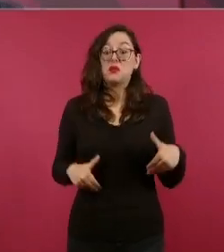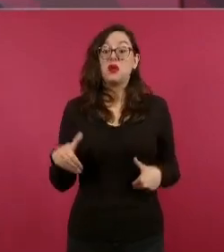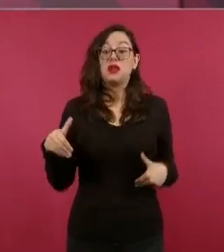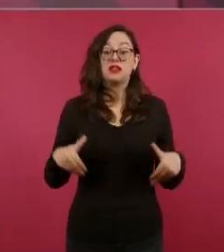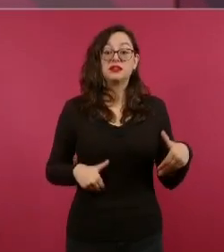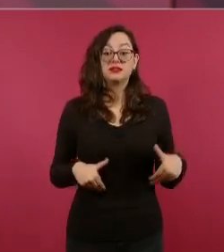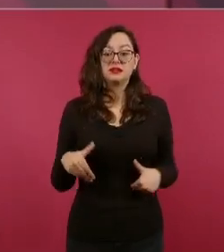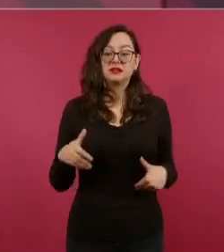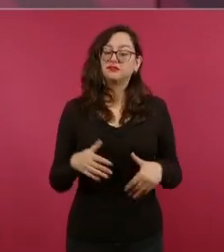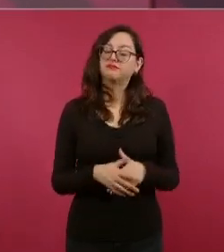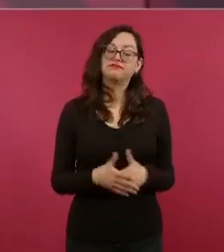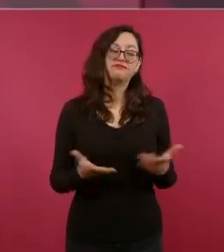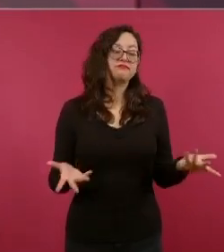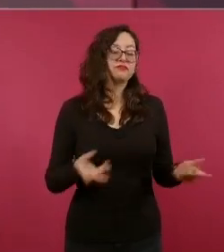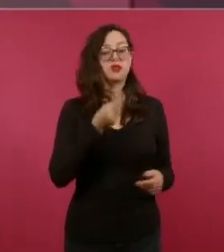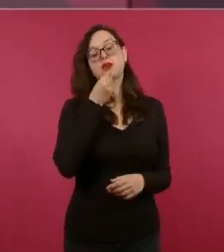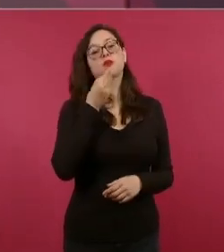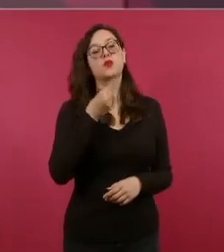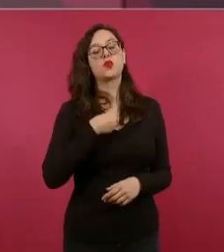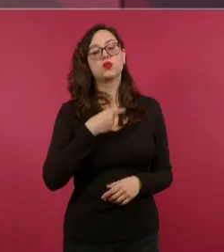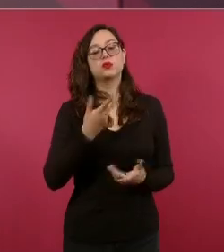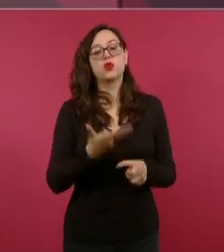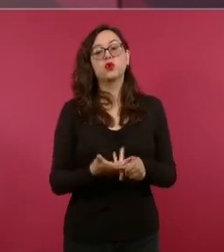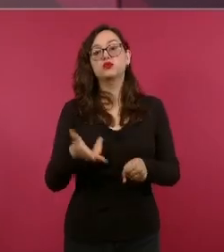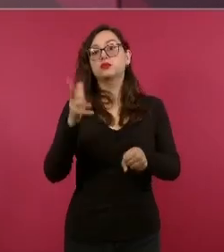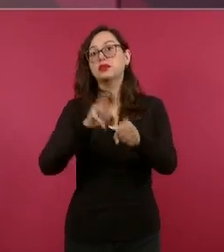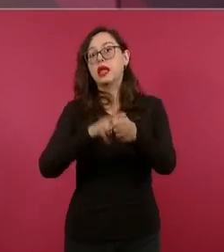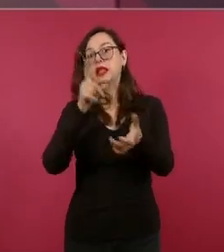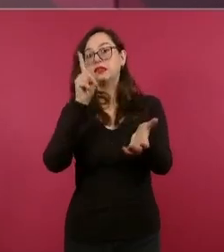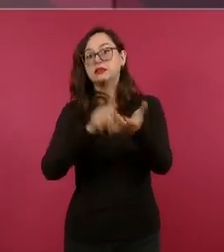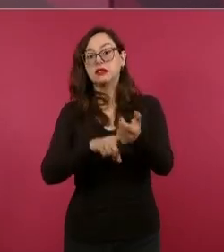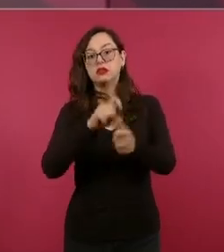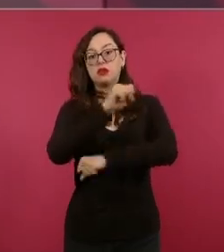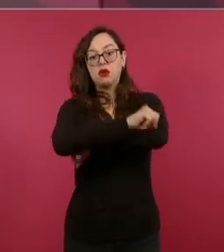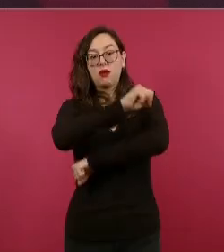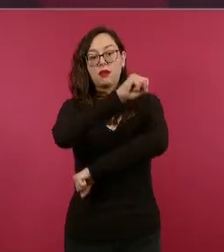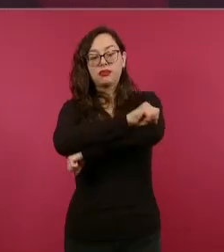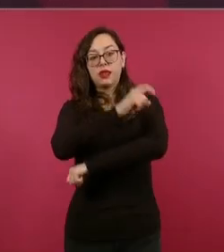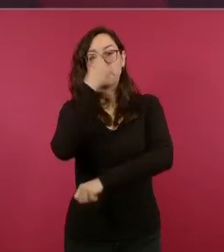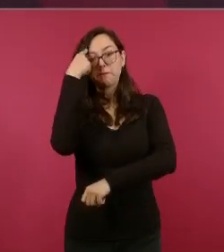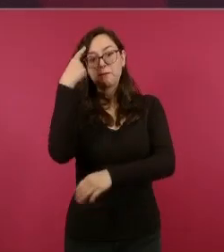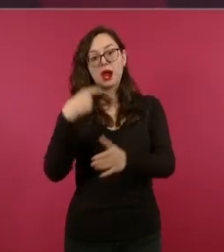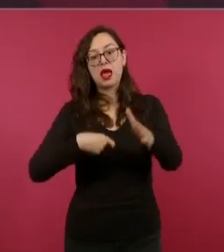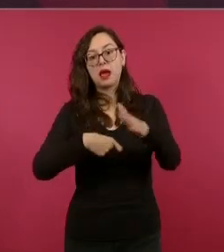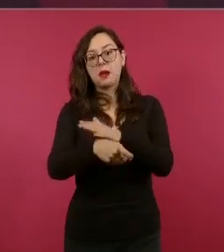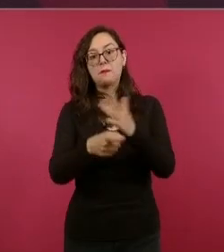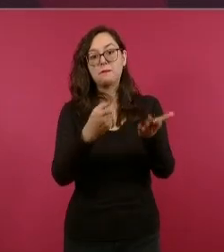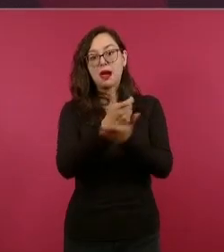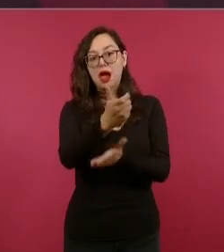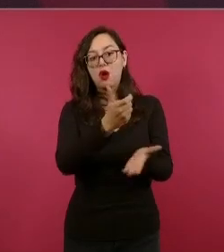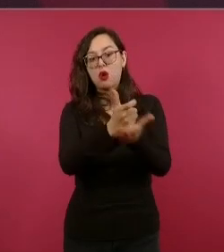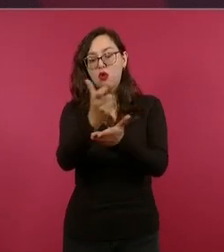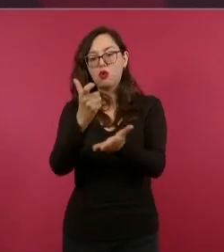pero nosotros estamos quitando todas las cajas registradoras de centros de salud y de hospitales.